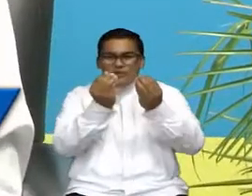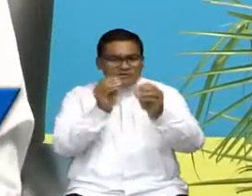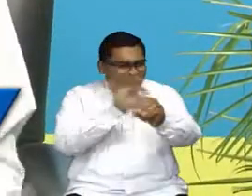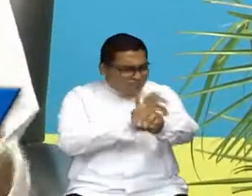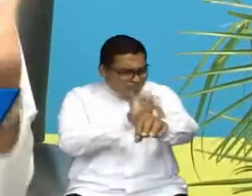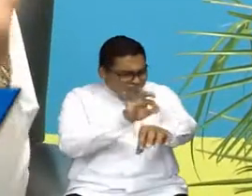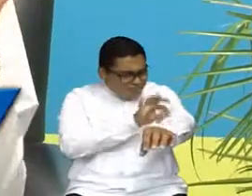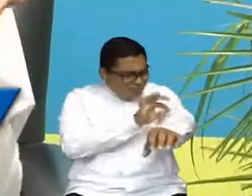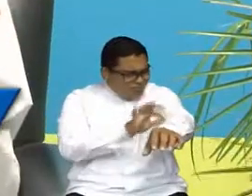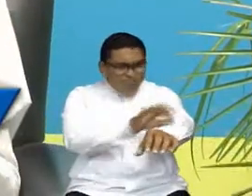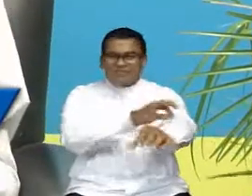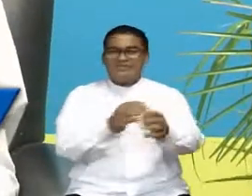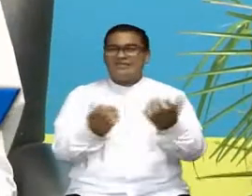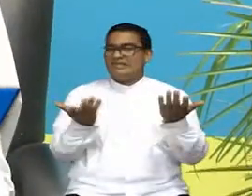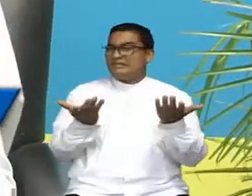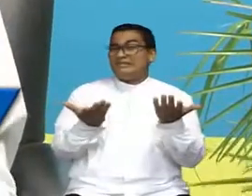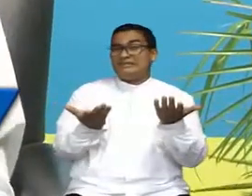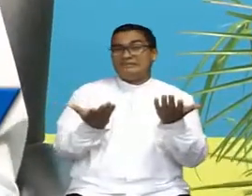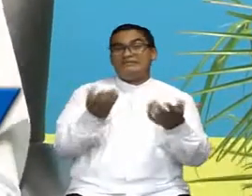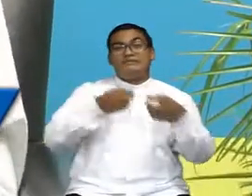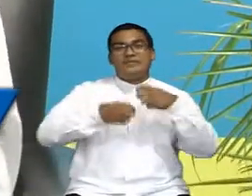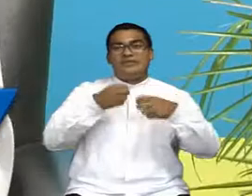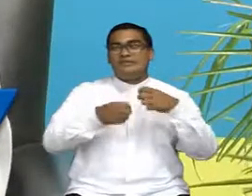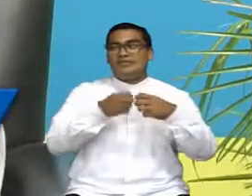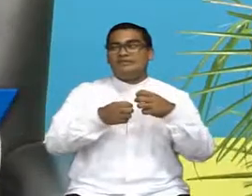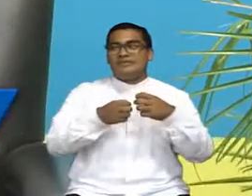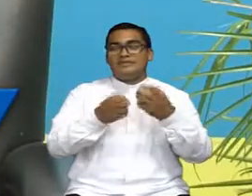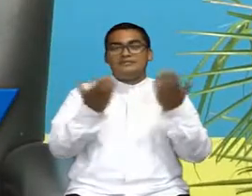la piel y en todo, generalizado, en toda la piel,